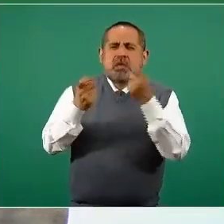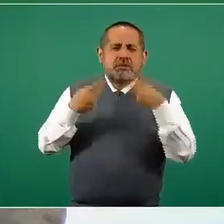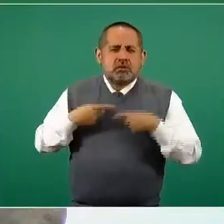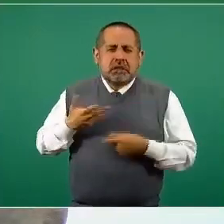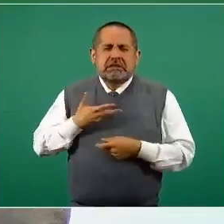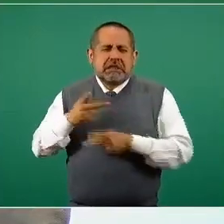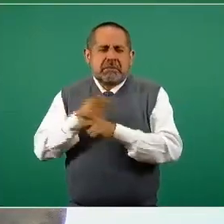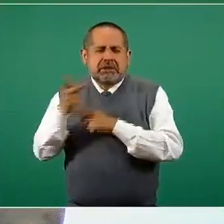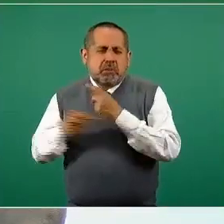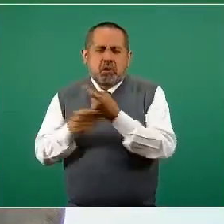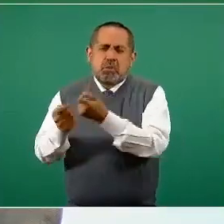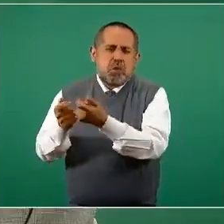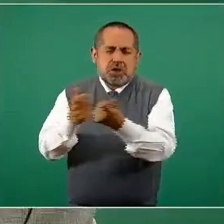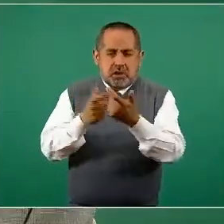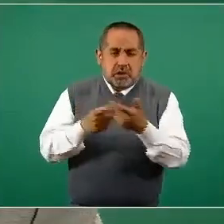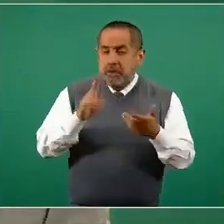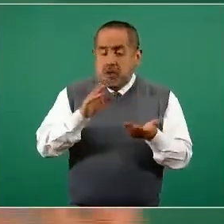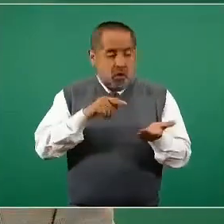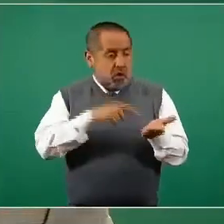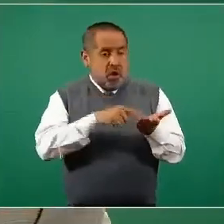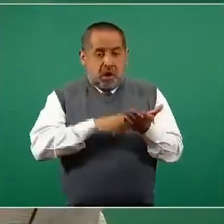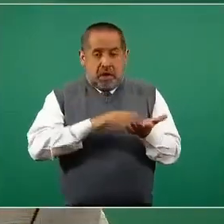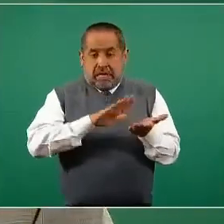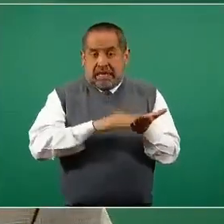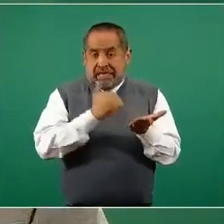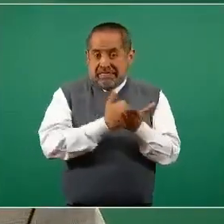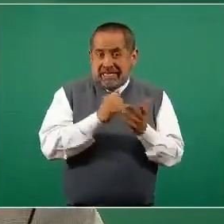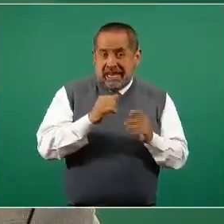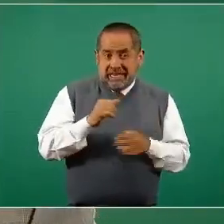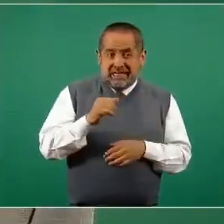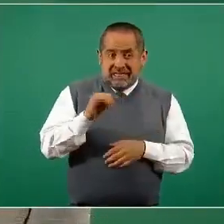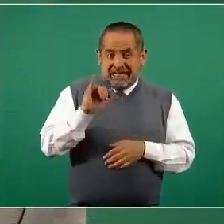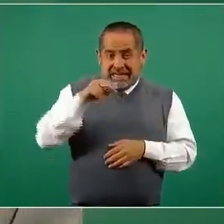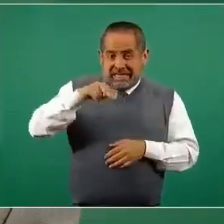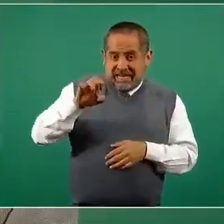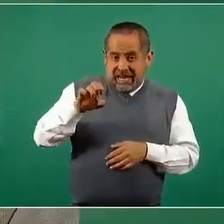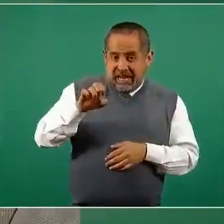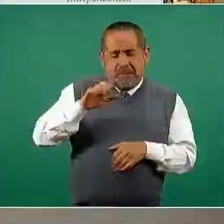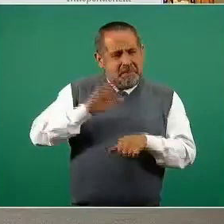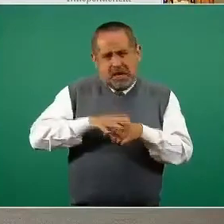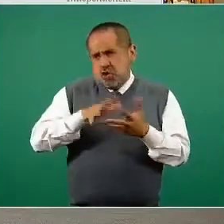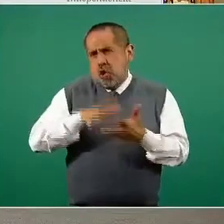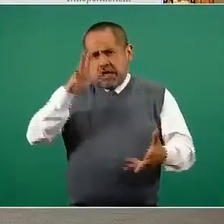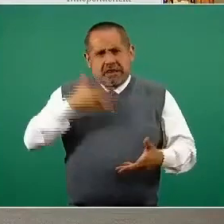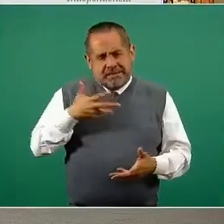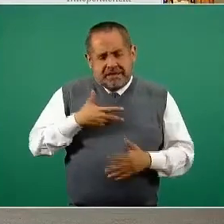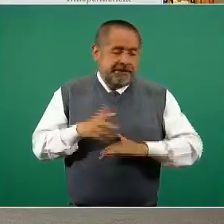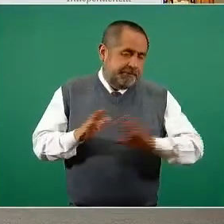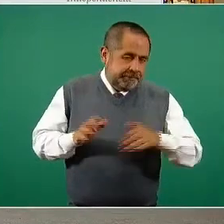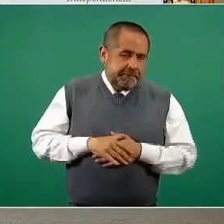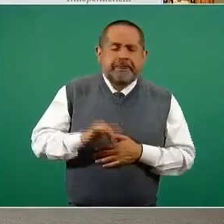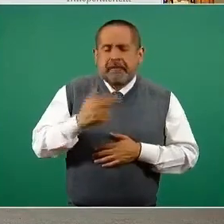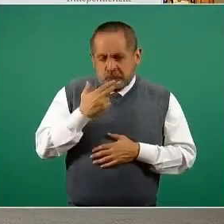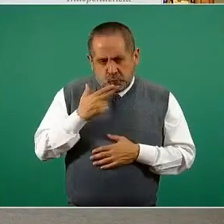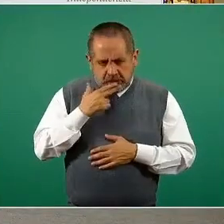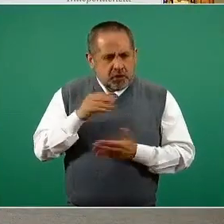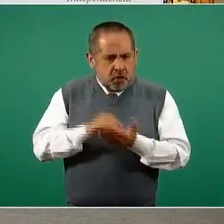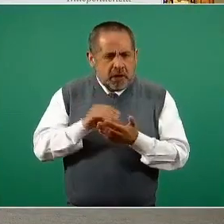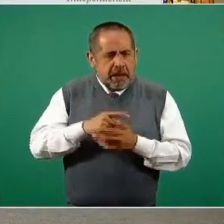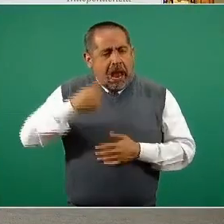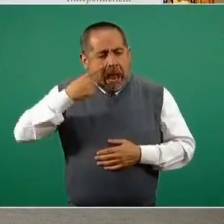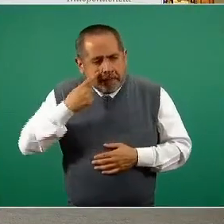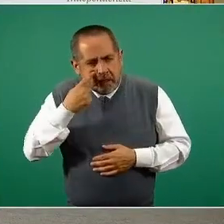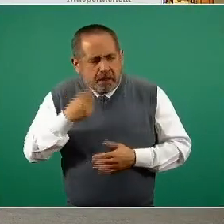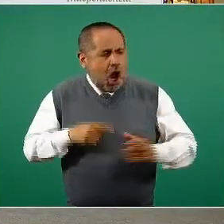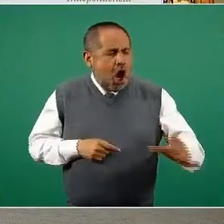país, pero la credencial del lector está en manos de una gran cantidad de población. Entonces, se seguirá utilizando, se seguirá pidiendo,